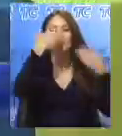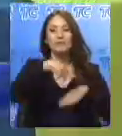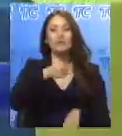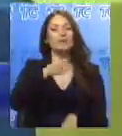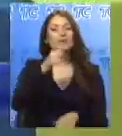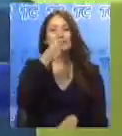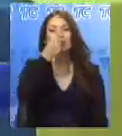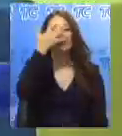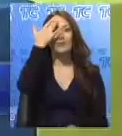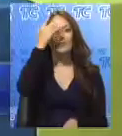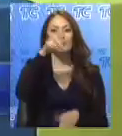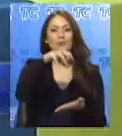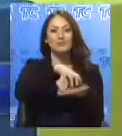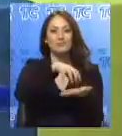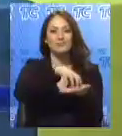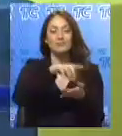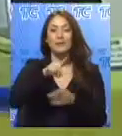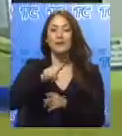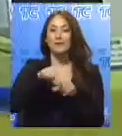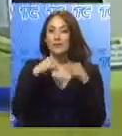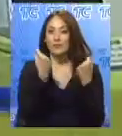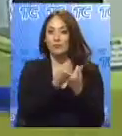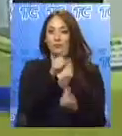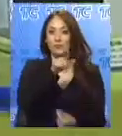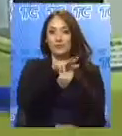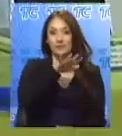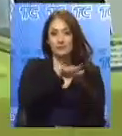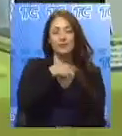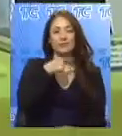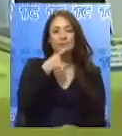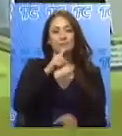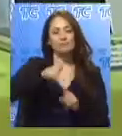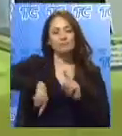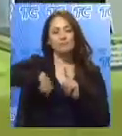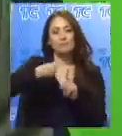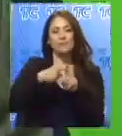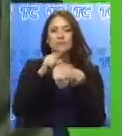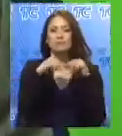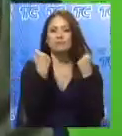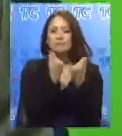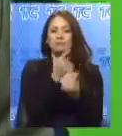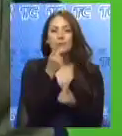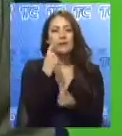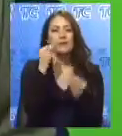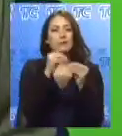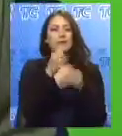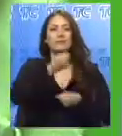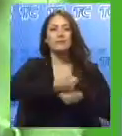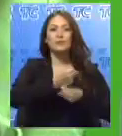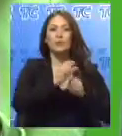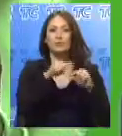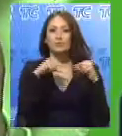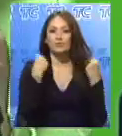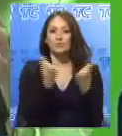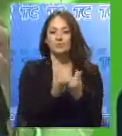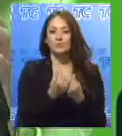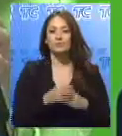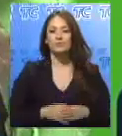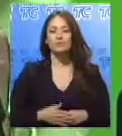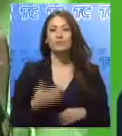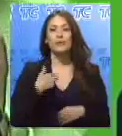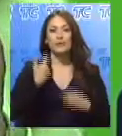A esta gran marcha de la alegría. Alianza País confirmó que se sumará a la movilización organizada por la Central Única de Trabajadores. Nosotros tenemos